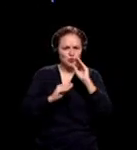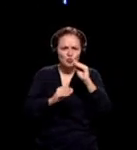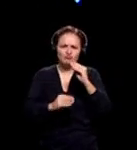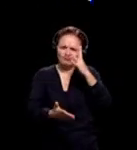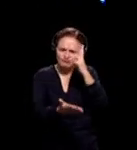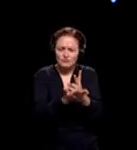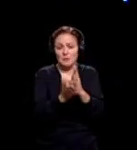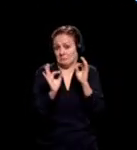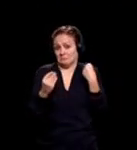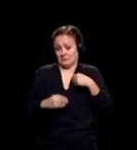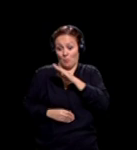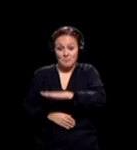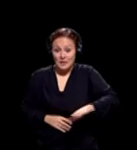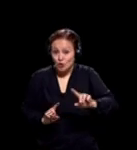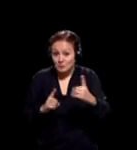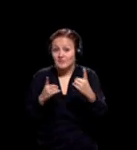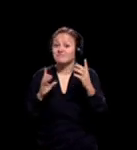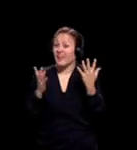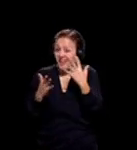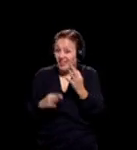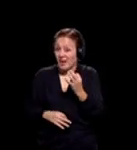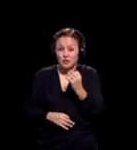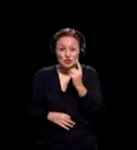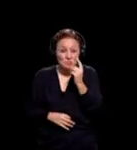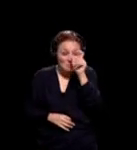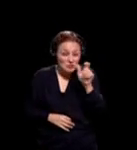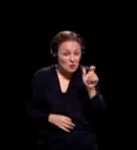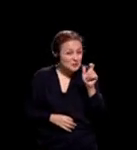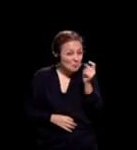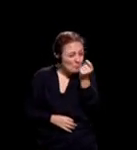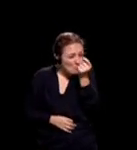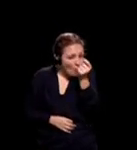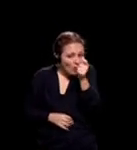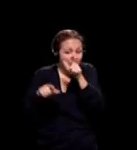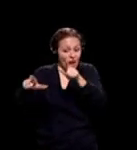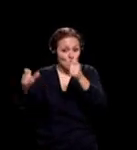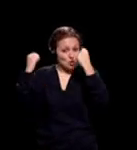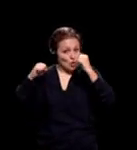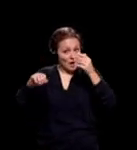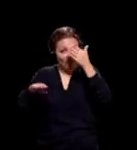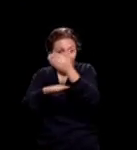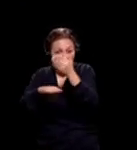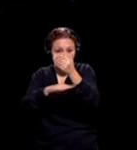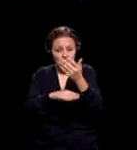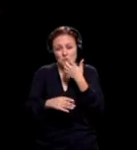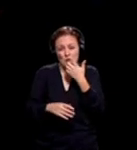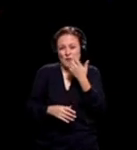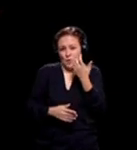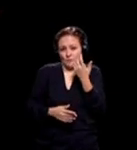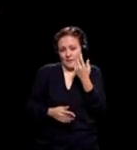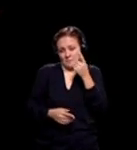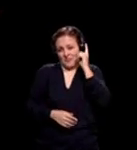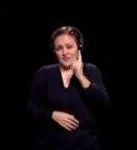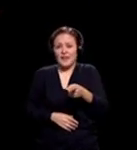porque... Por cierto, la fantasía es muy bonita también, ¿eh? Yo les veo... Vamos a ver, ahora viene la crítica. Insisto, lo